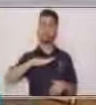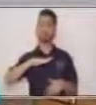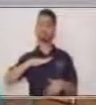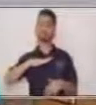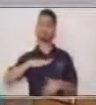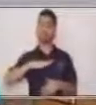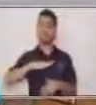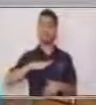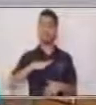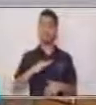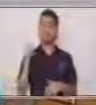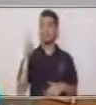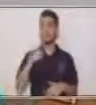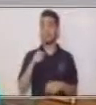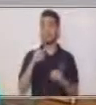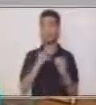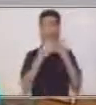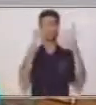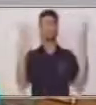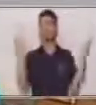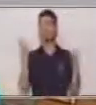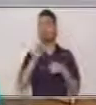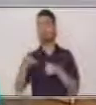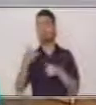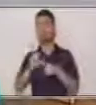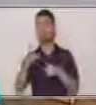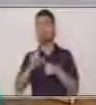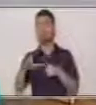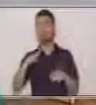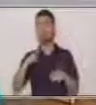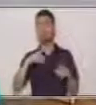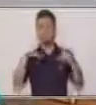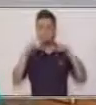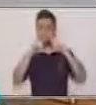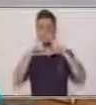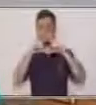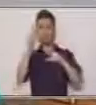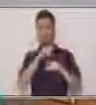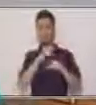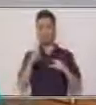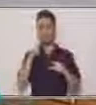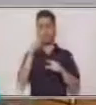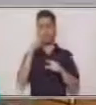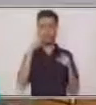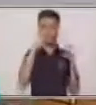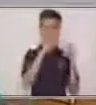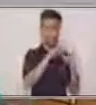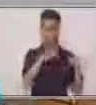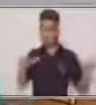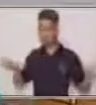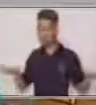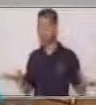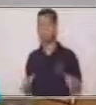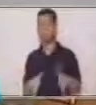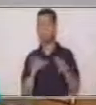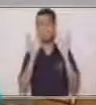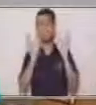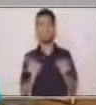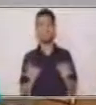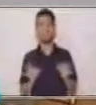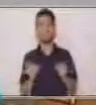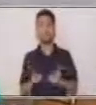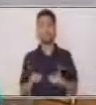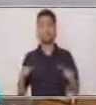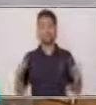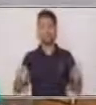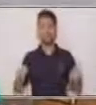3. Hay muchas cosas que tienen un triángulo. Mira alrededor y ya